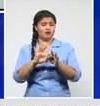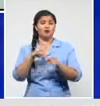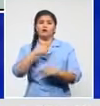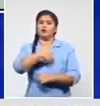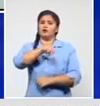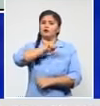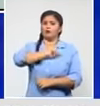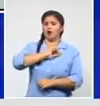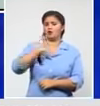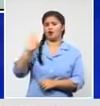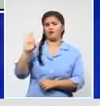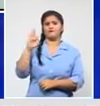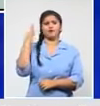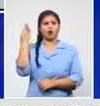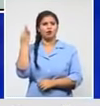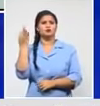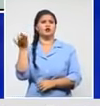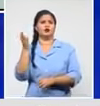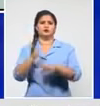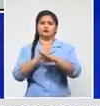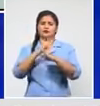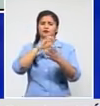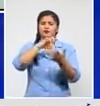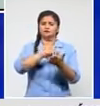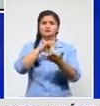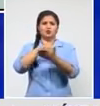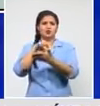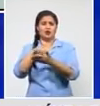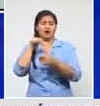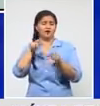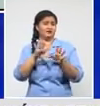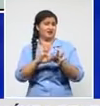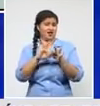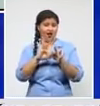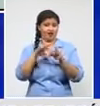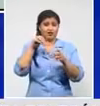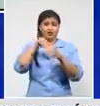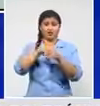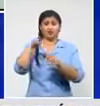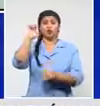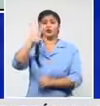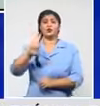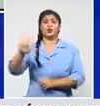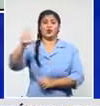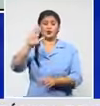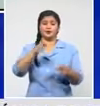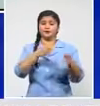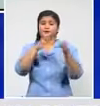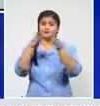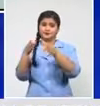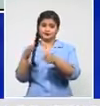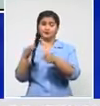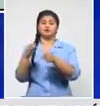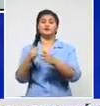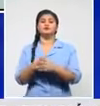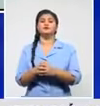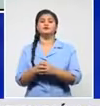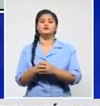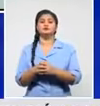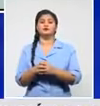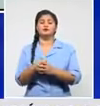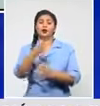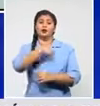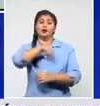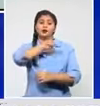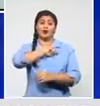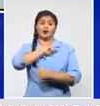Gran Bretaña. Pues España, si ustedes me dicen, después de Estados Unidos de América, es